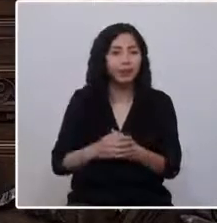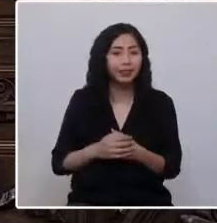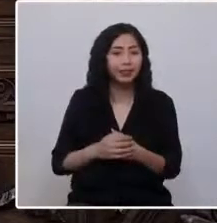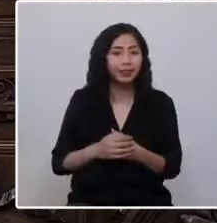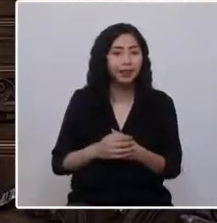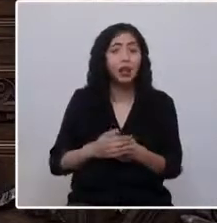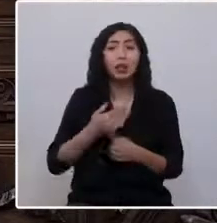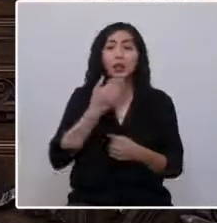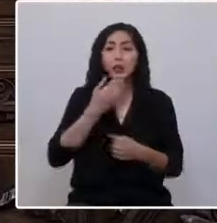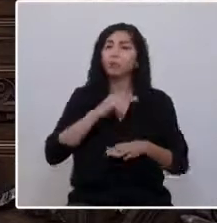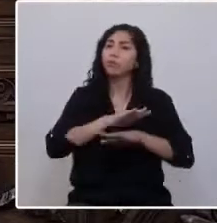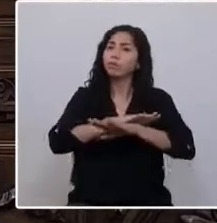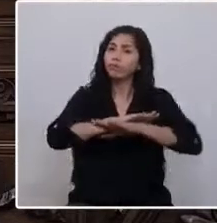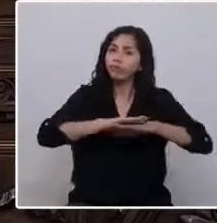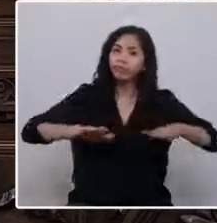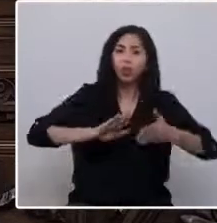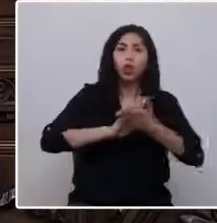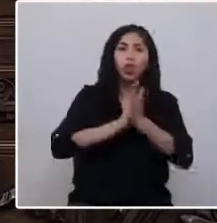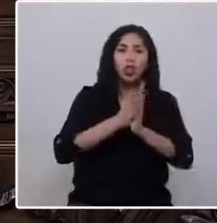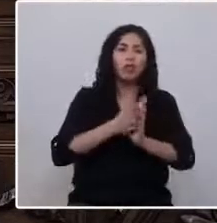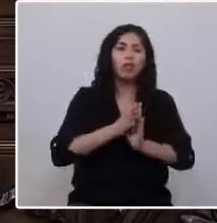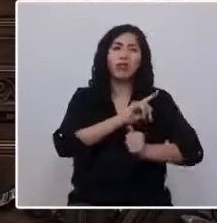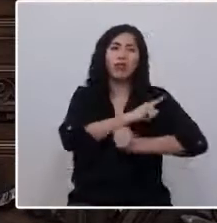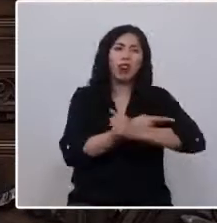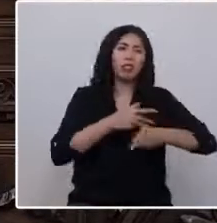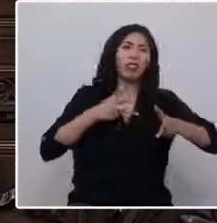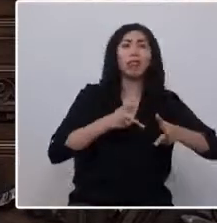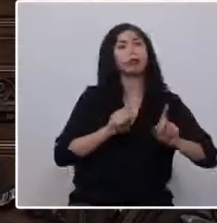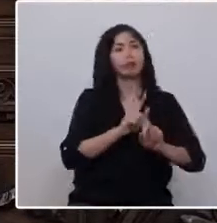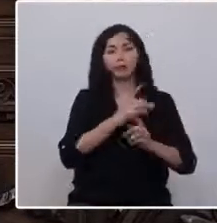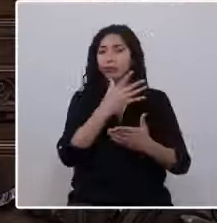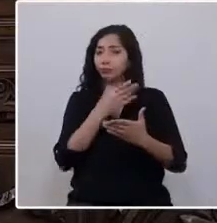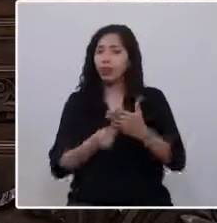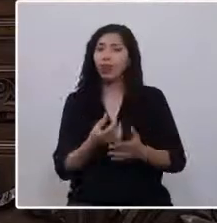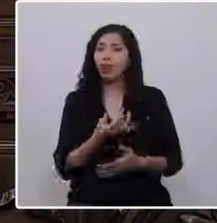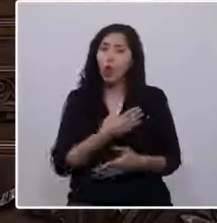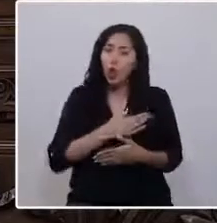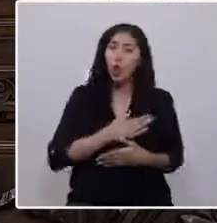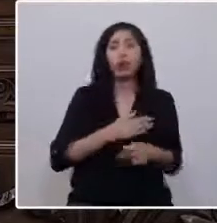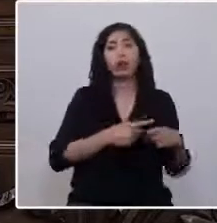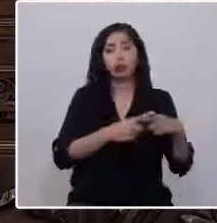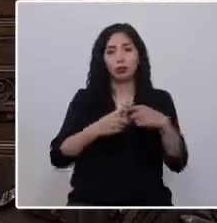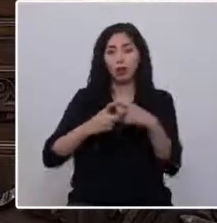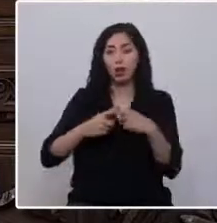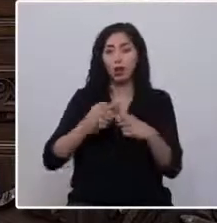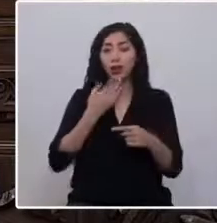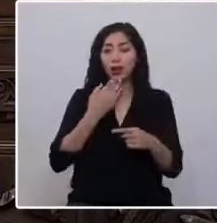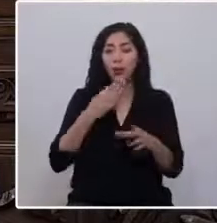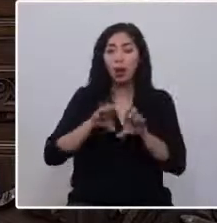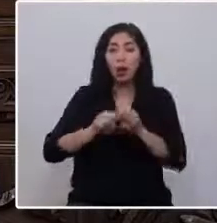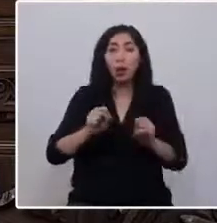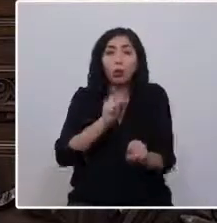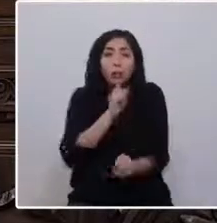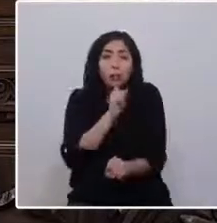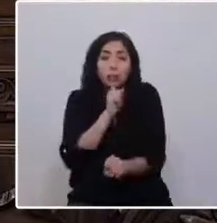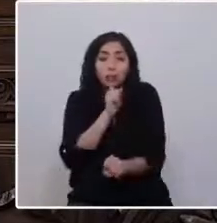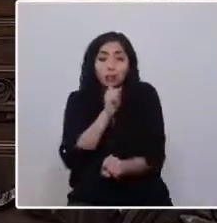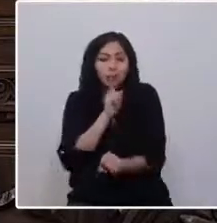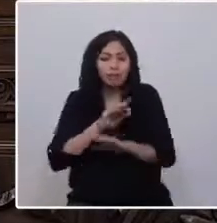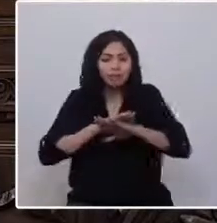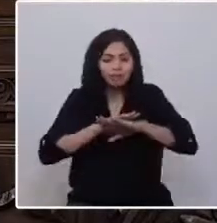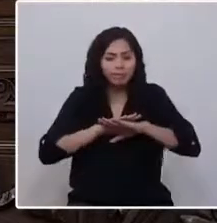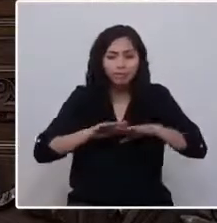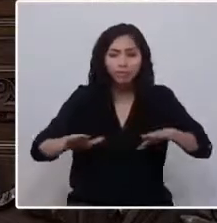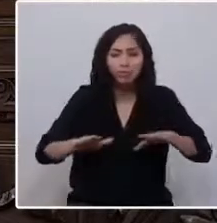producen en nuestra sociedad se debe terminar con los pactos de silencio dando a conocer el destino de chilenos y chilenas he tenido